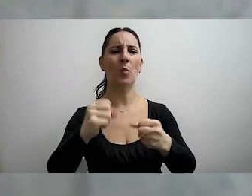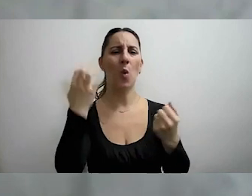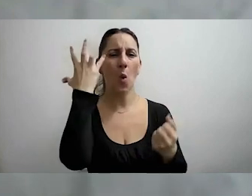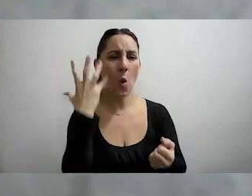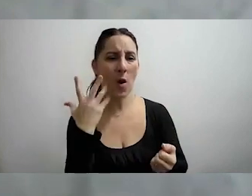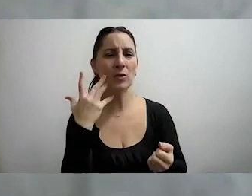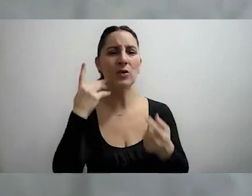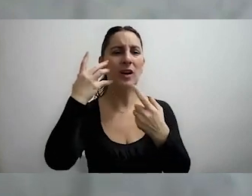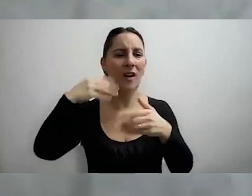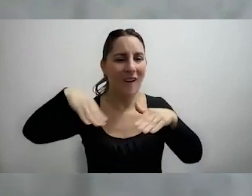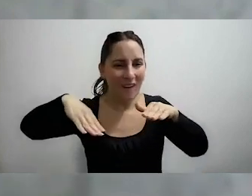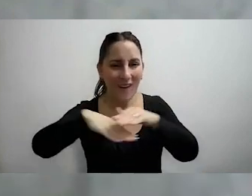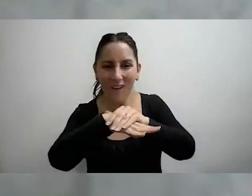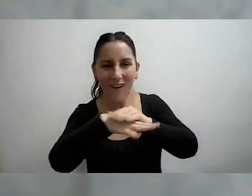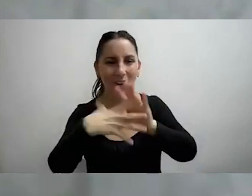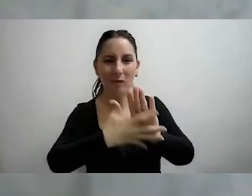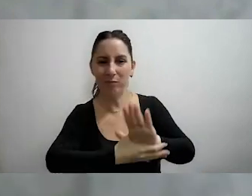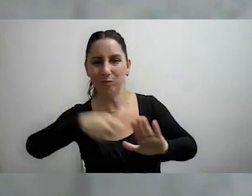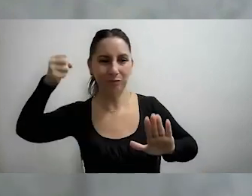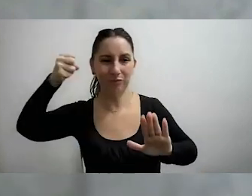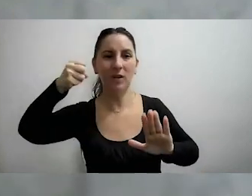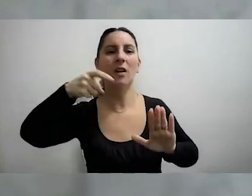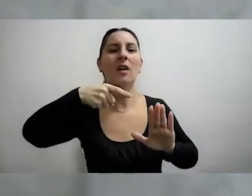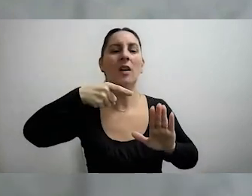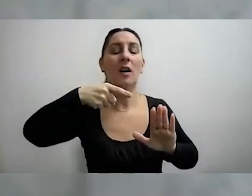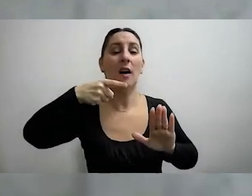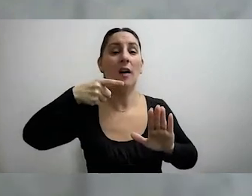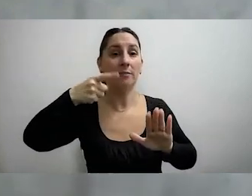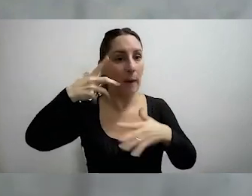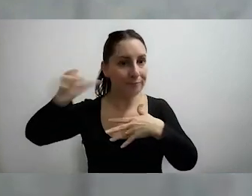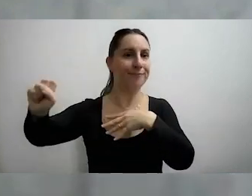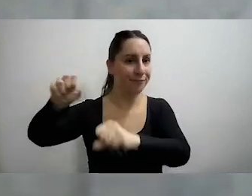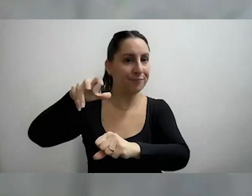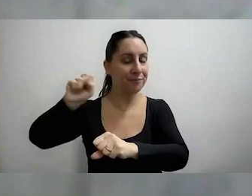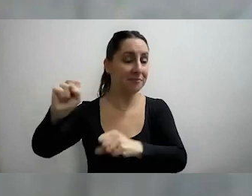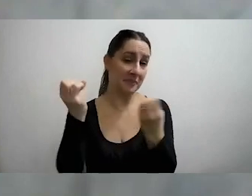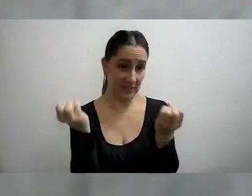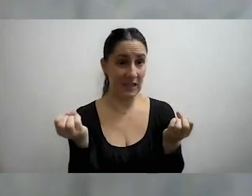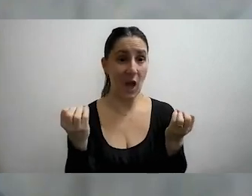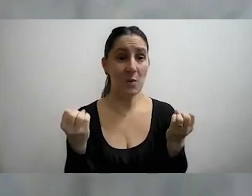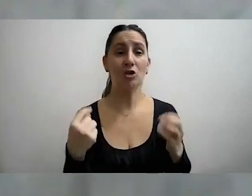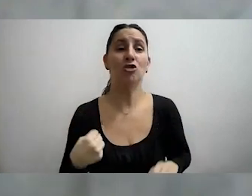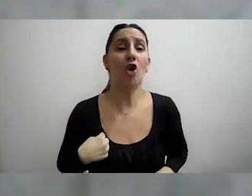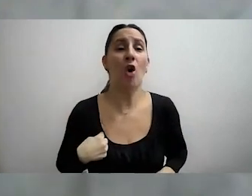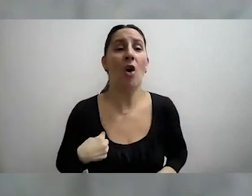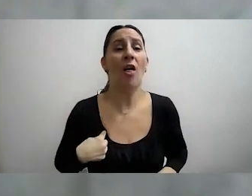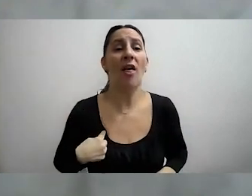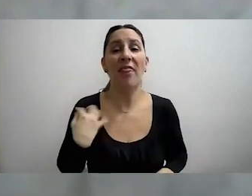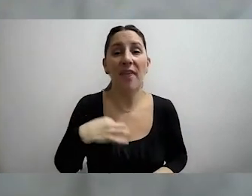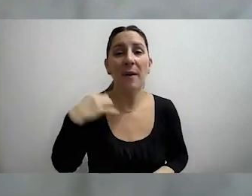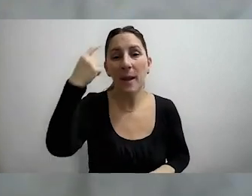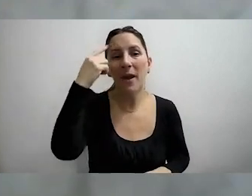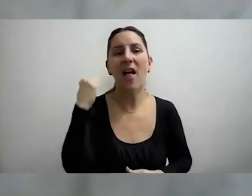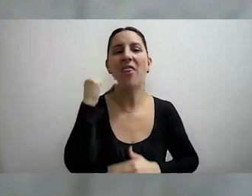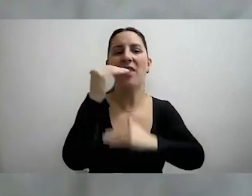Janeiro, y bueno, lo están explotando. Pues ellos dicen, está bien, el tema es que yo tendría que tener en cuenta el desarrollo sostenible,